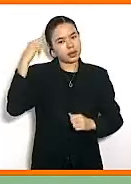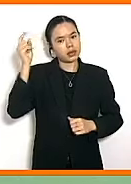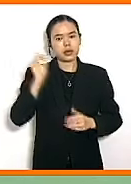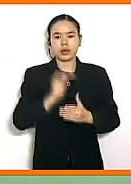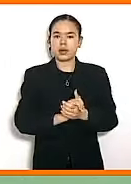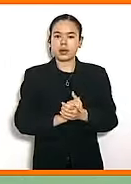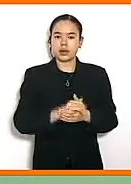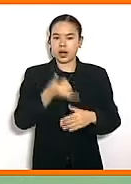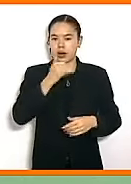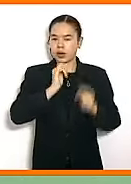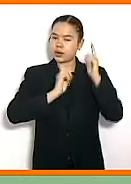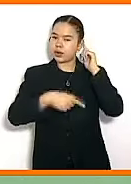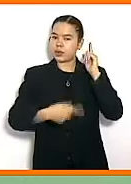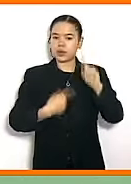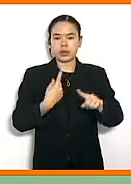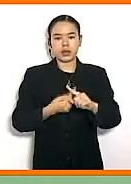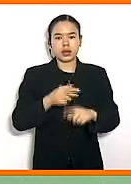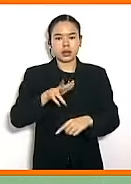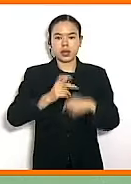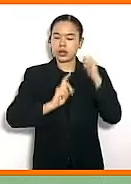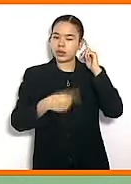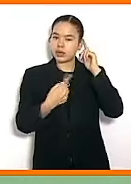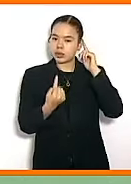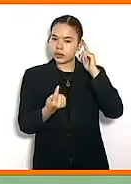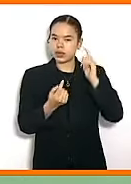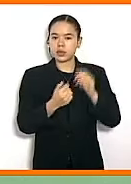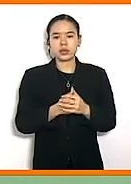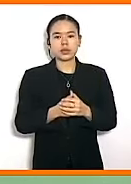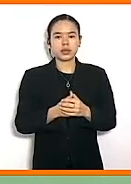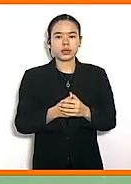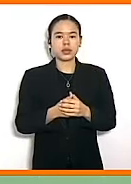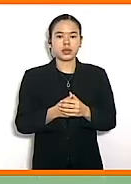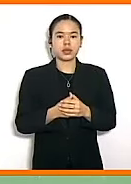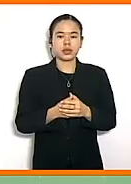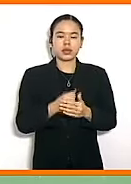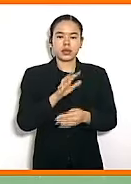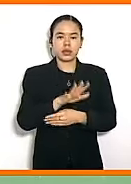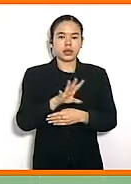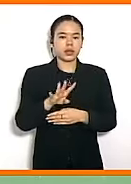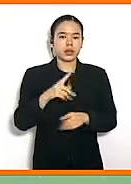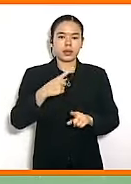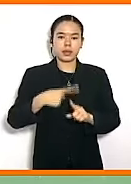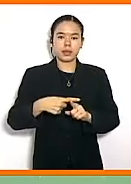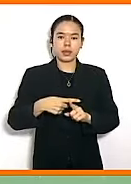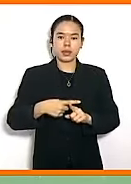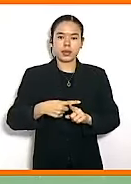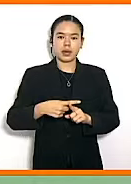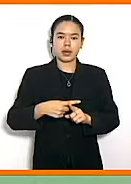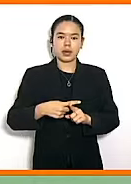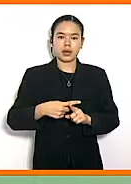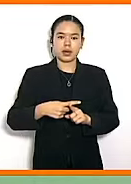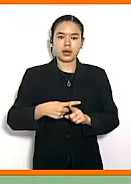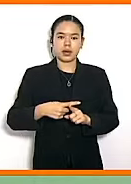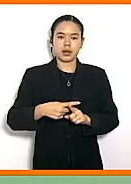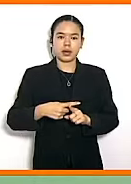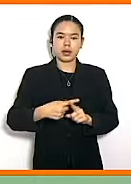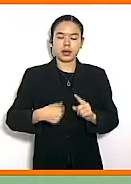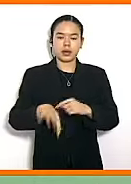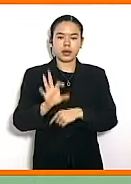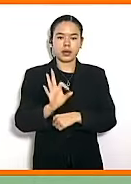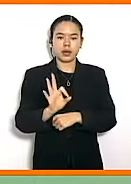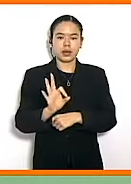sueños licor. Para multi X, 3X. Para más 1, 54 más... 9. Más